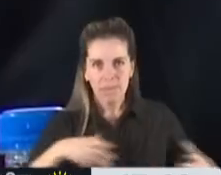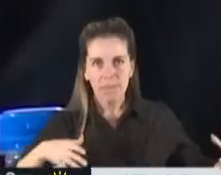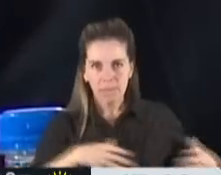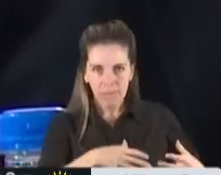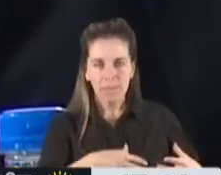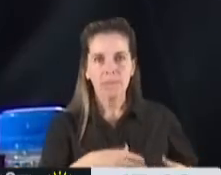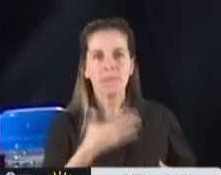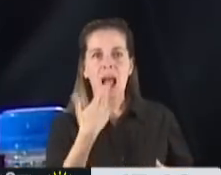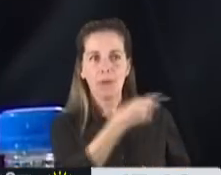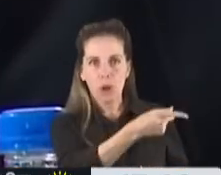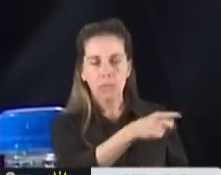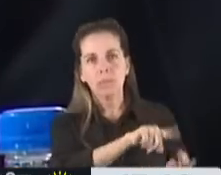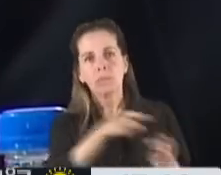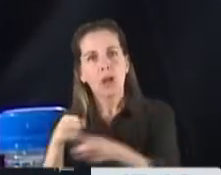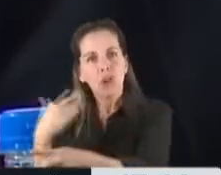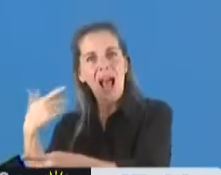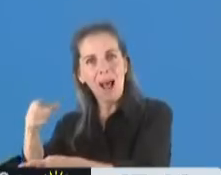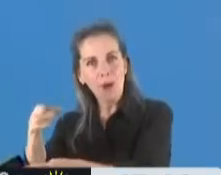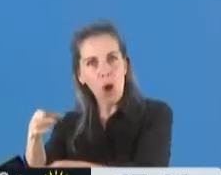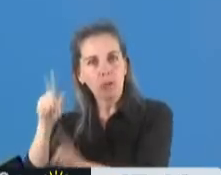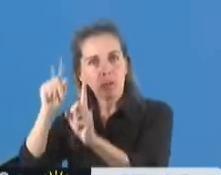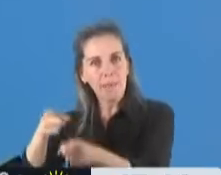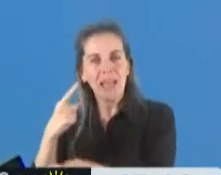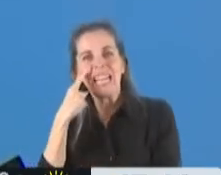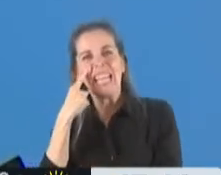Y habló una intendenta de la patria de Néstor.